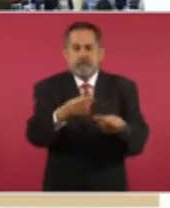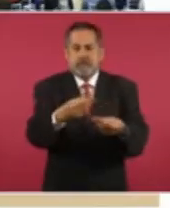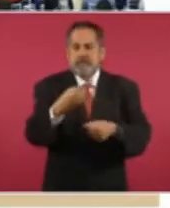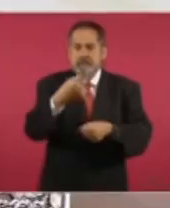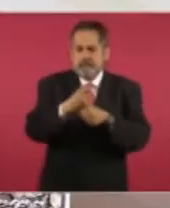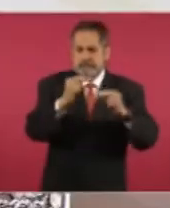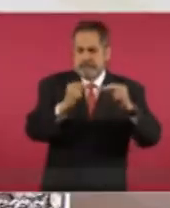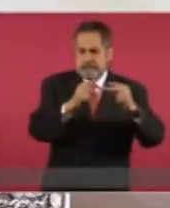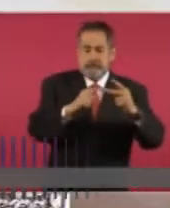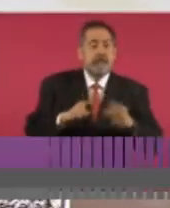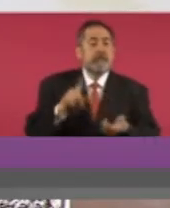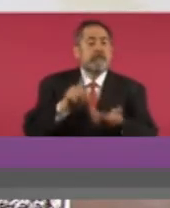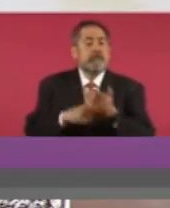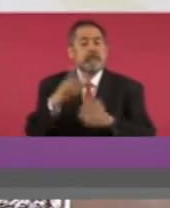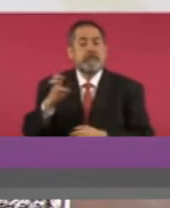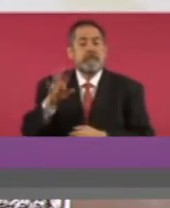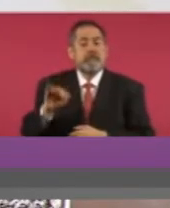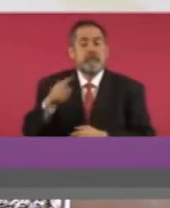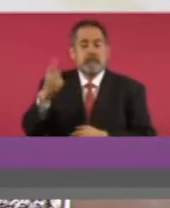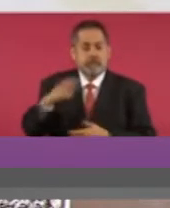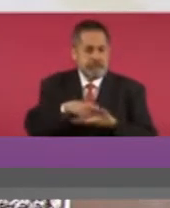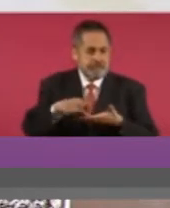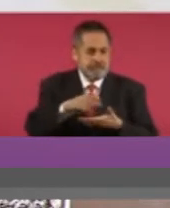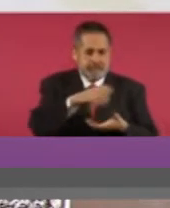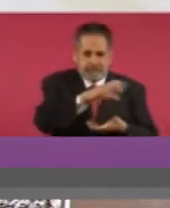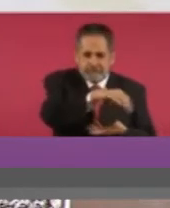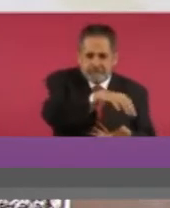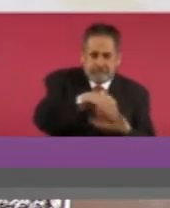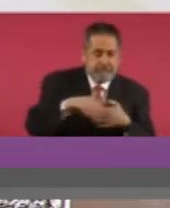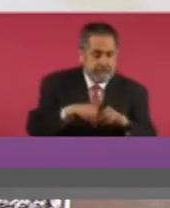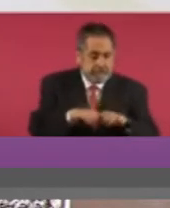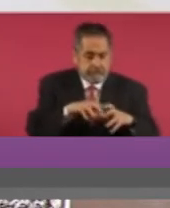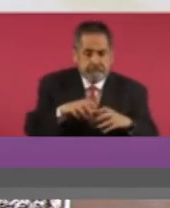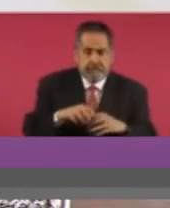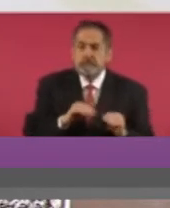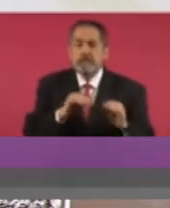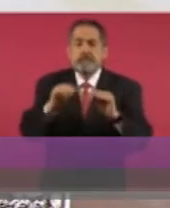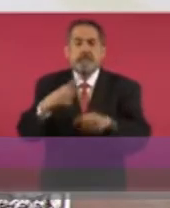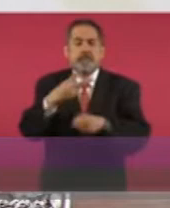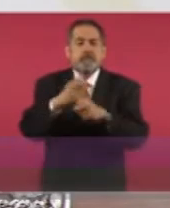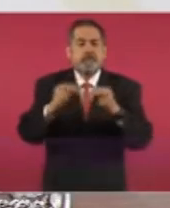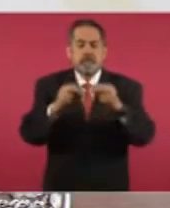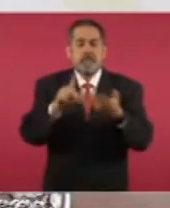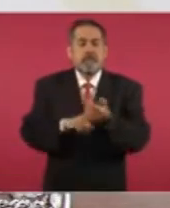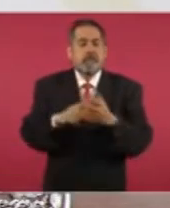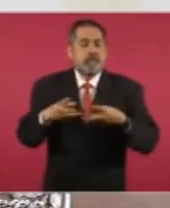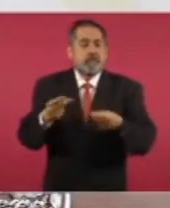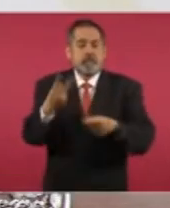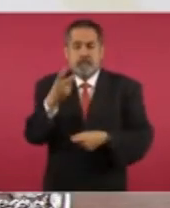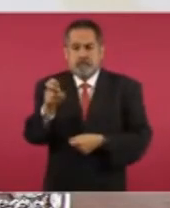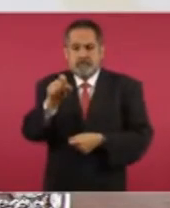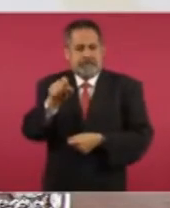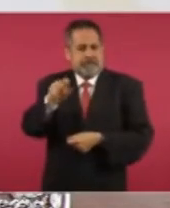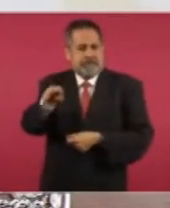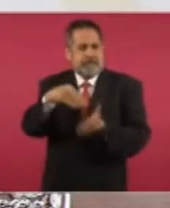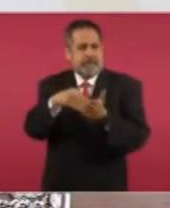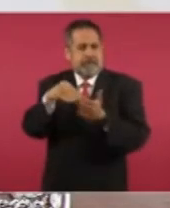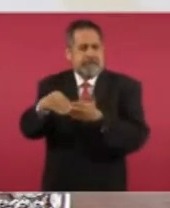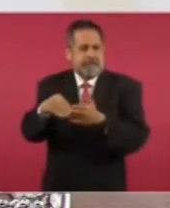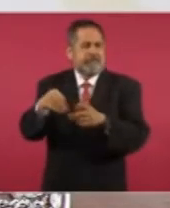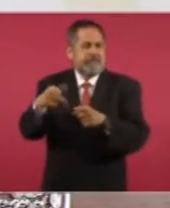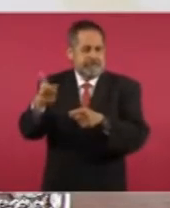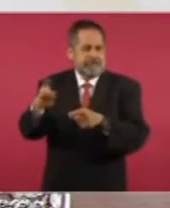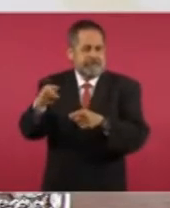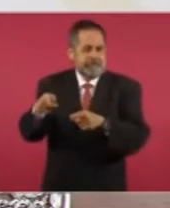y 1351 piezas de equipo para el segundo nivel de atención por un monto de 229 millones de